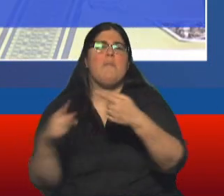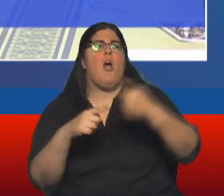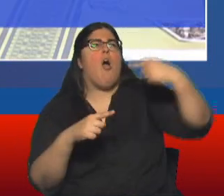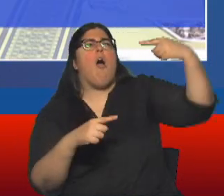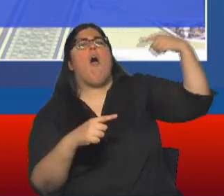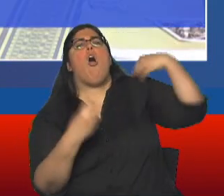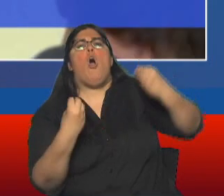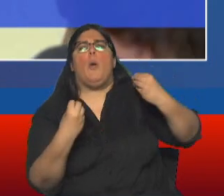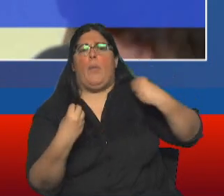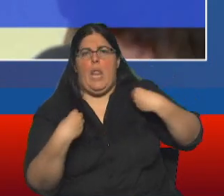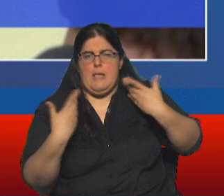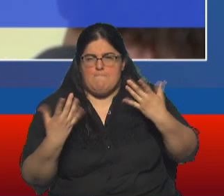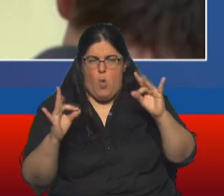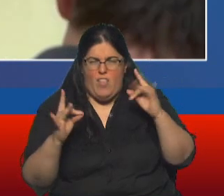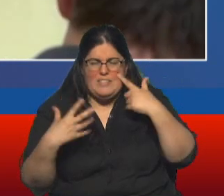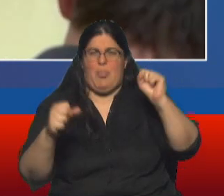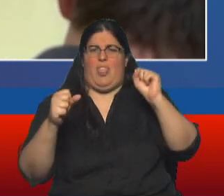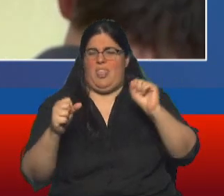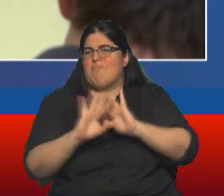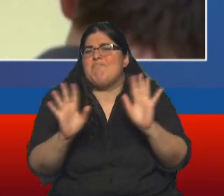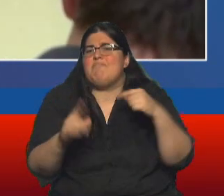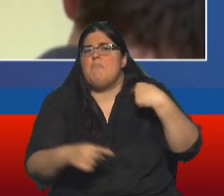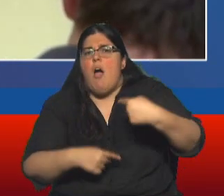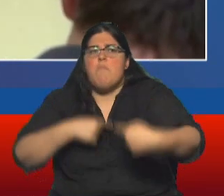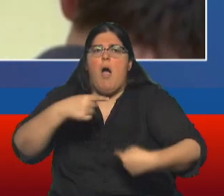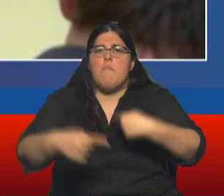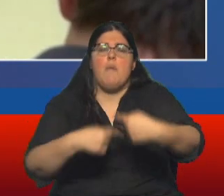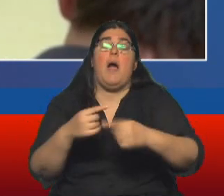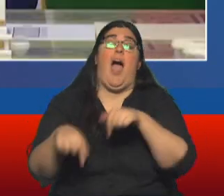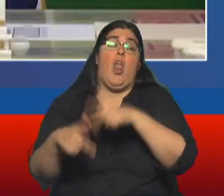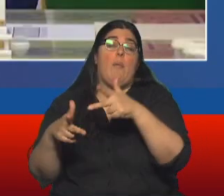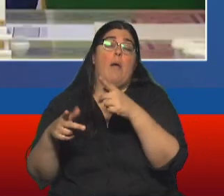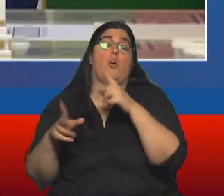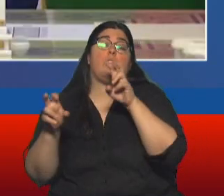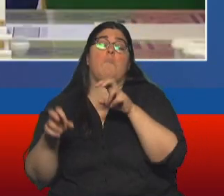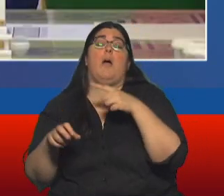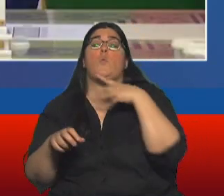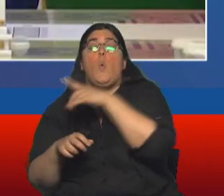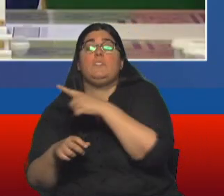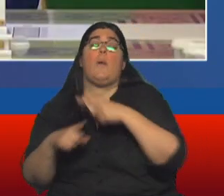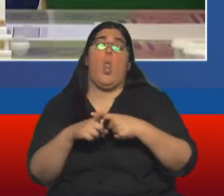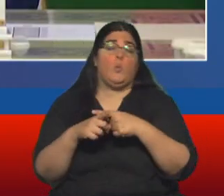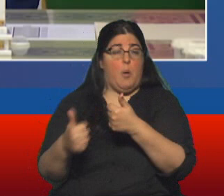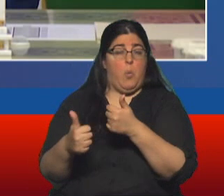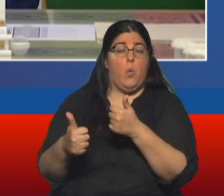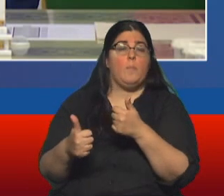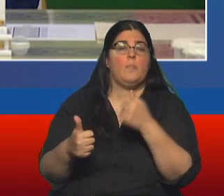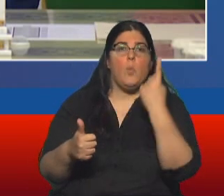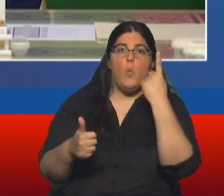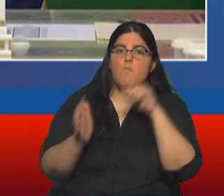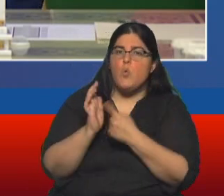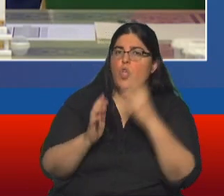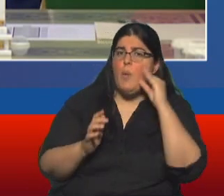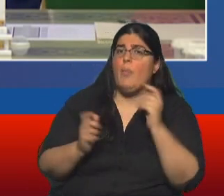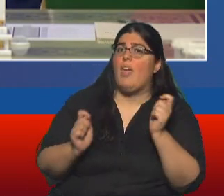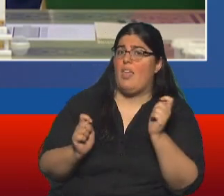pero de alguna forma a todos los beneficia. Porque hasta ahora hemos hablado de Rusia, hemos hablado de Bielorrusia, y nos estamos olvidando de un actor